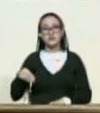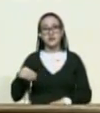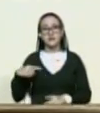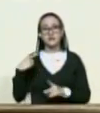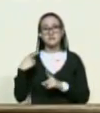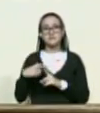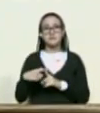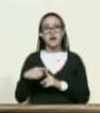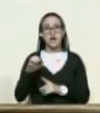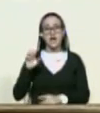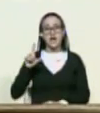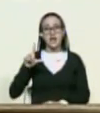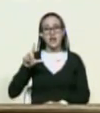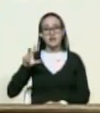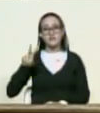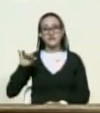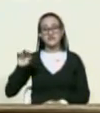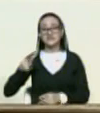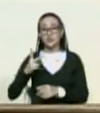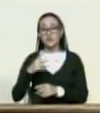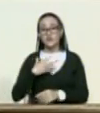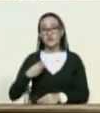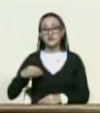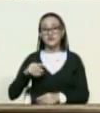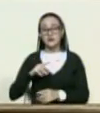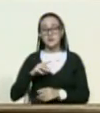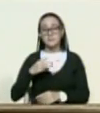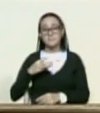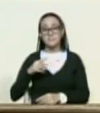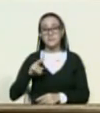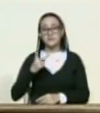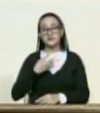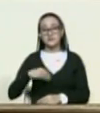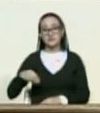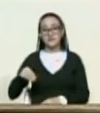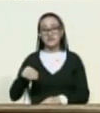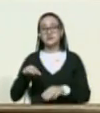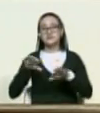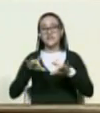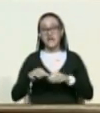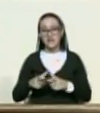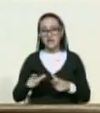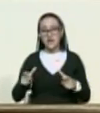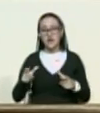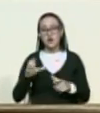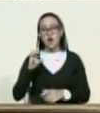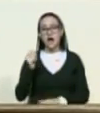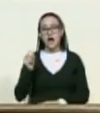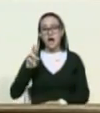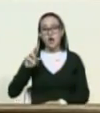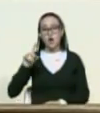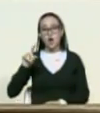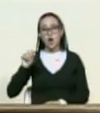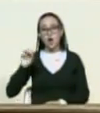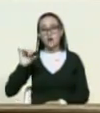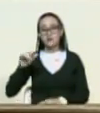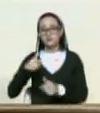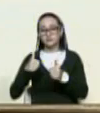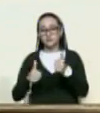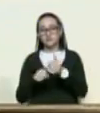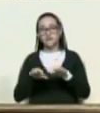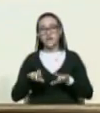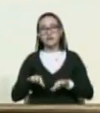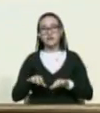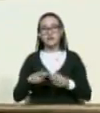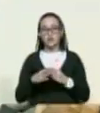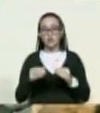Eduardo Amoroso, segundo vicepresidente. Fidel Ernesto Vázquez, secretario. Y Carolis Pérez González, subsecretaria. Es todo,